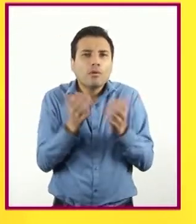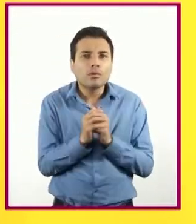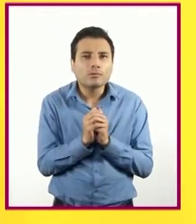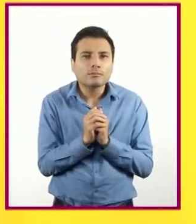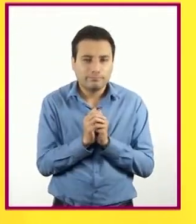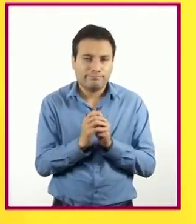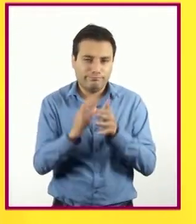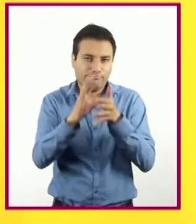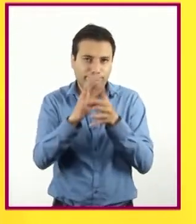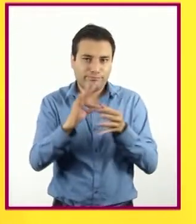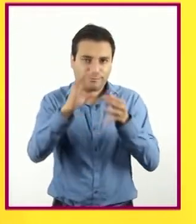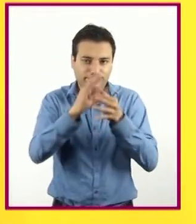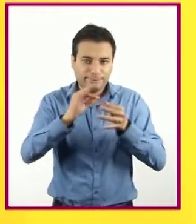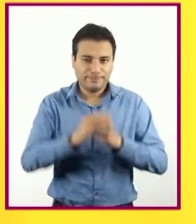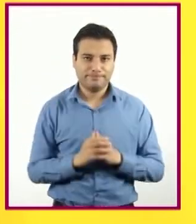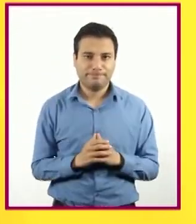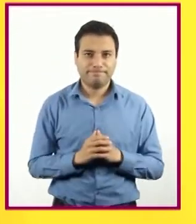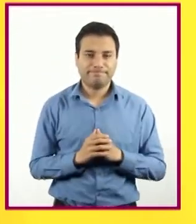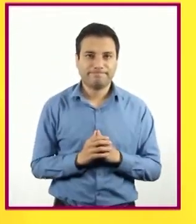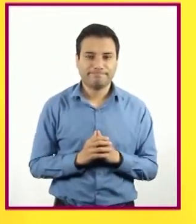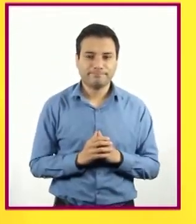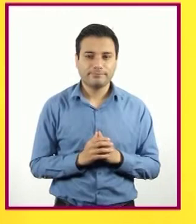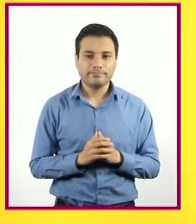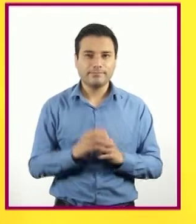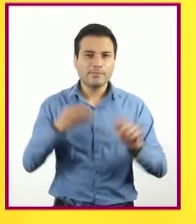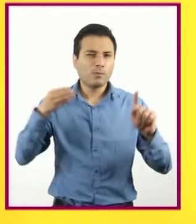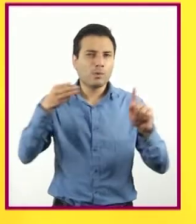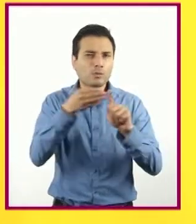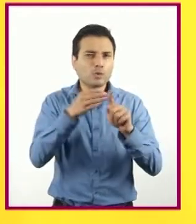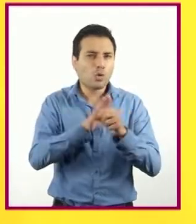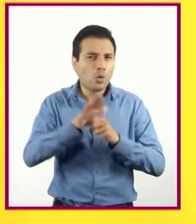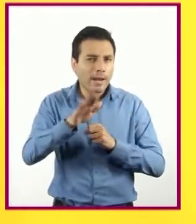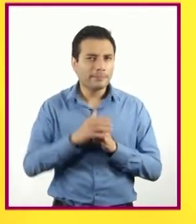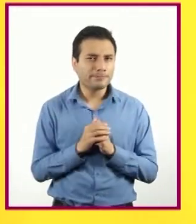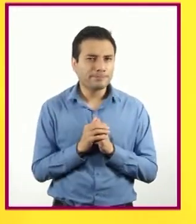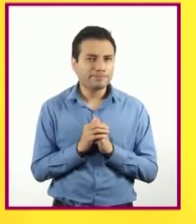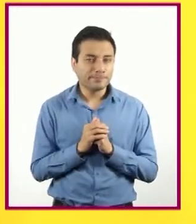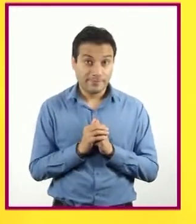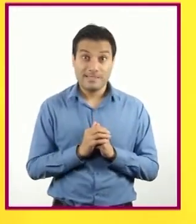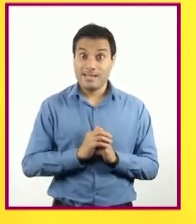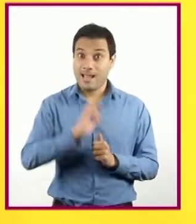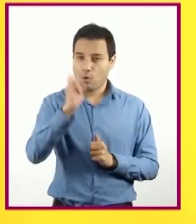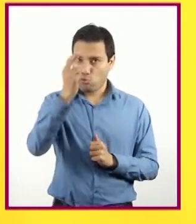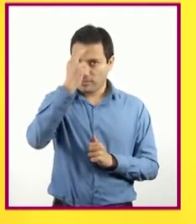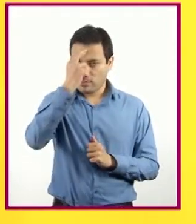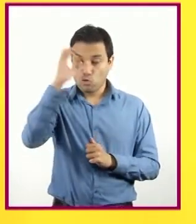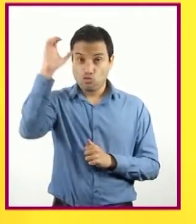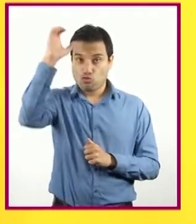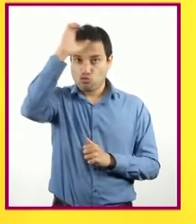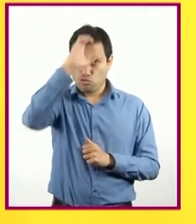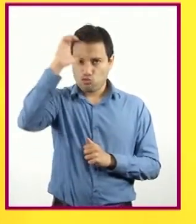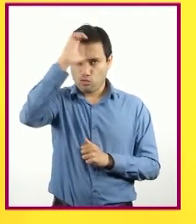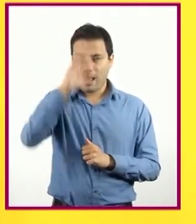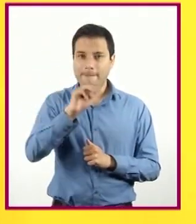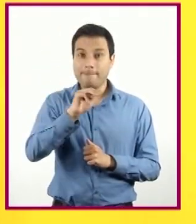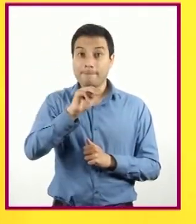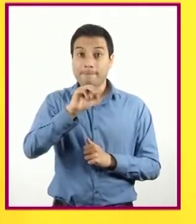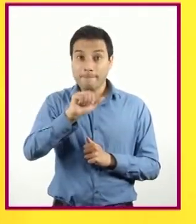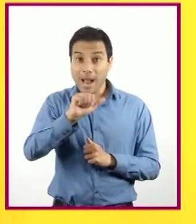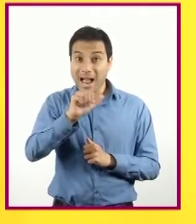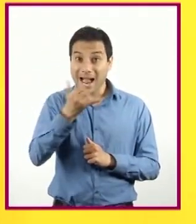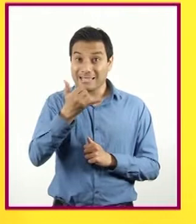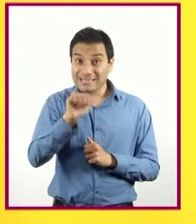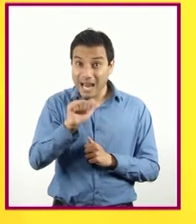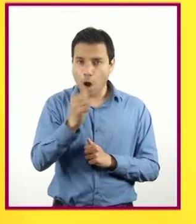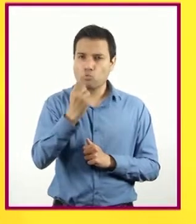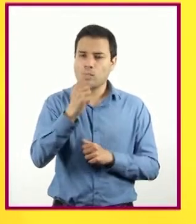época. Para ello, nuestro propósito es recordar que la cultura maya es una de las más